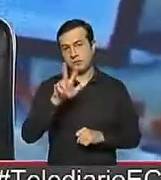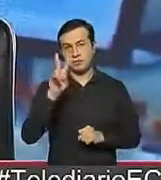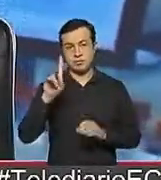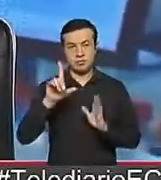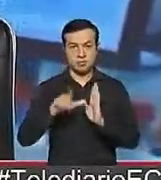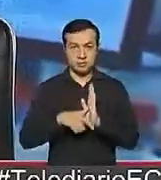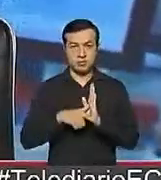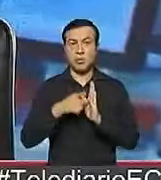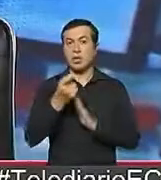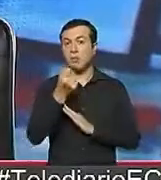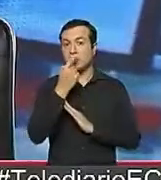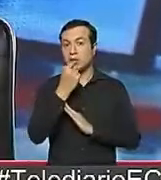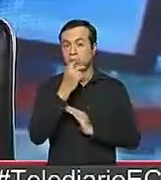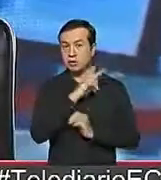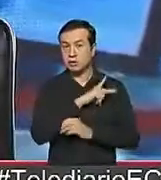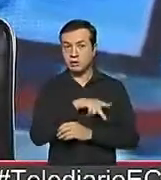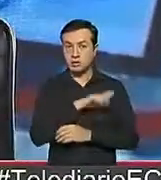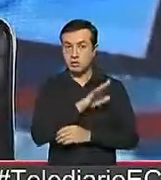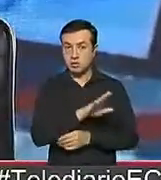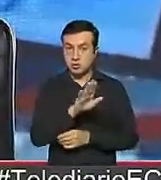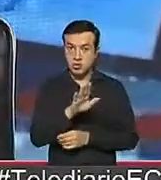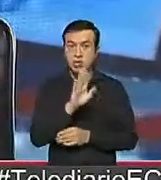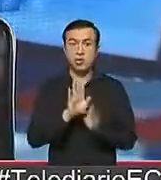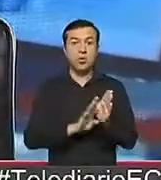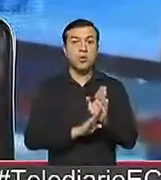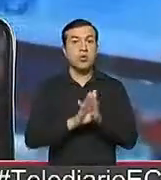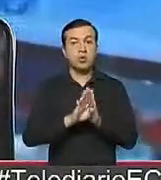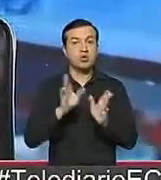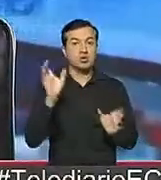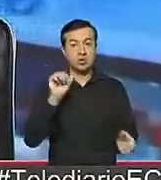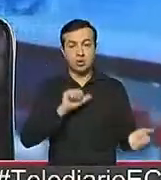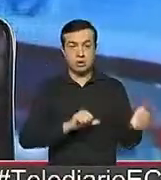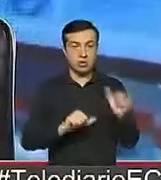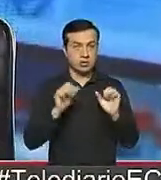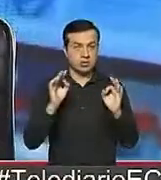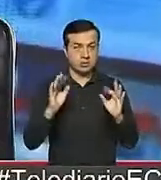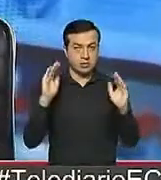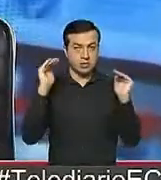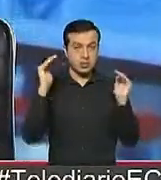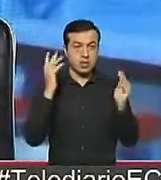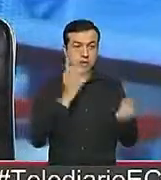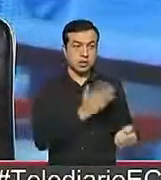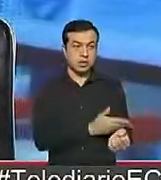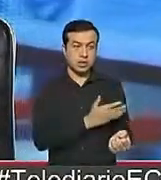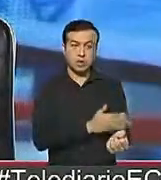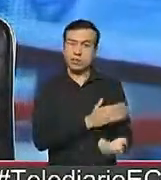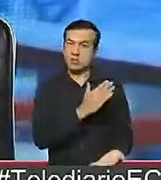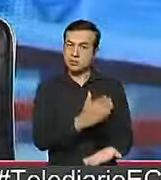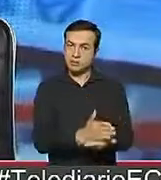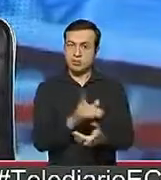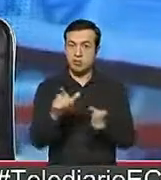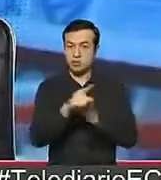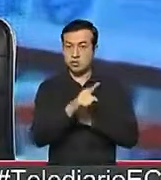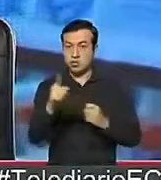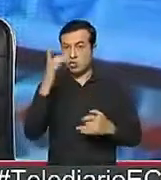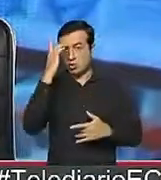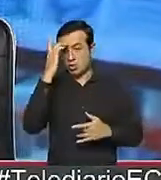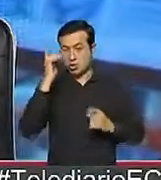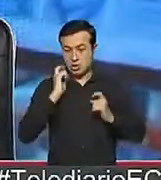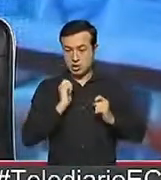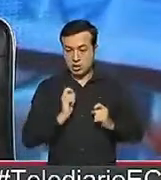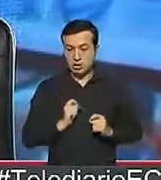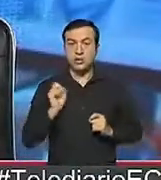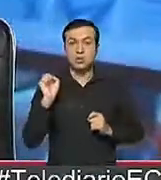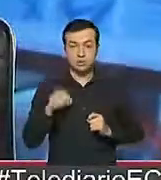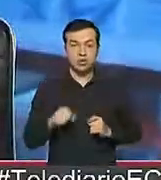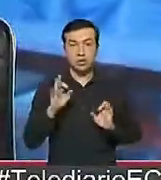6:32. La medicina personalizada es uno de los avances científicos que reemplaza a la quimioterapia. Los pacientes con cáncer pueden someterse